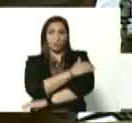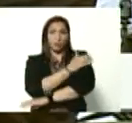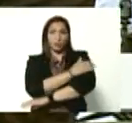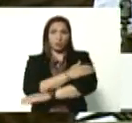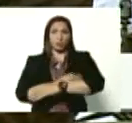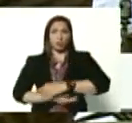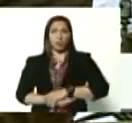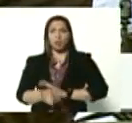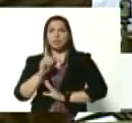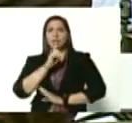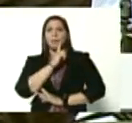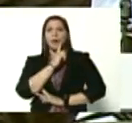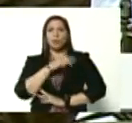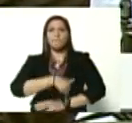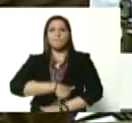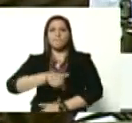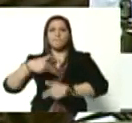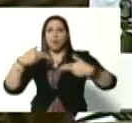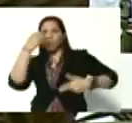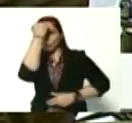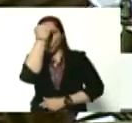lo llamara un bandolero